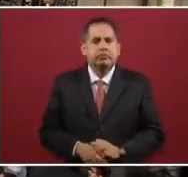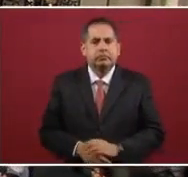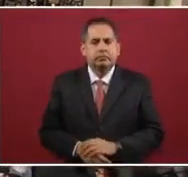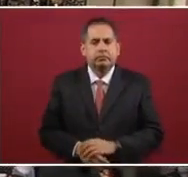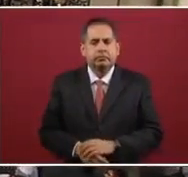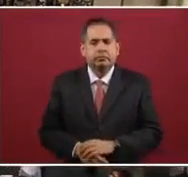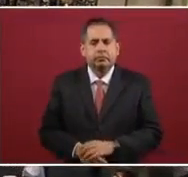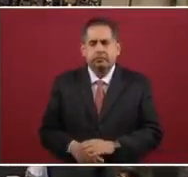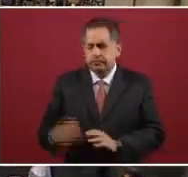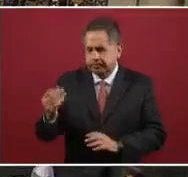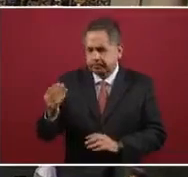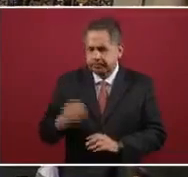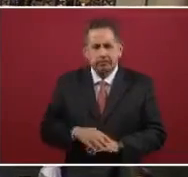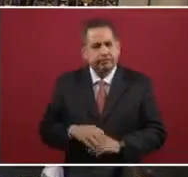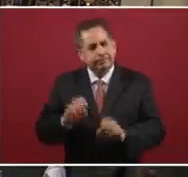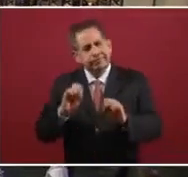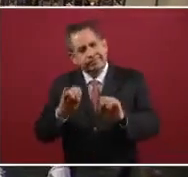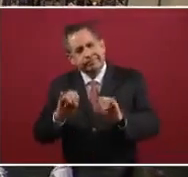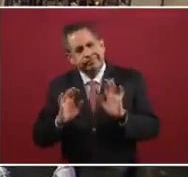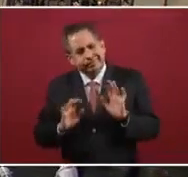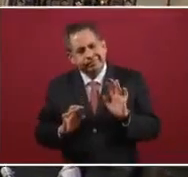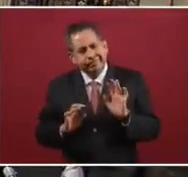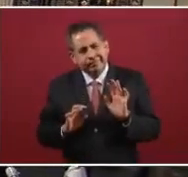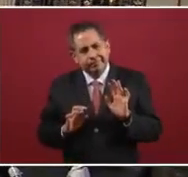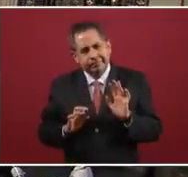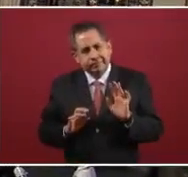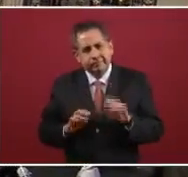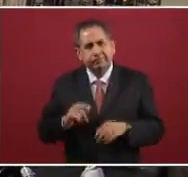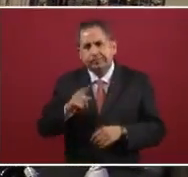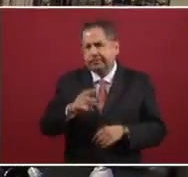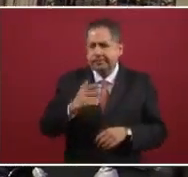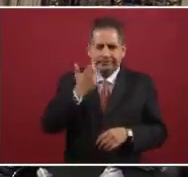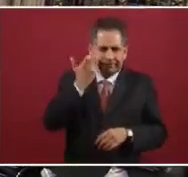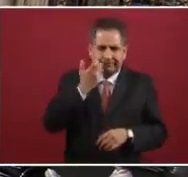Sí, pero no lo quiero decir así, porque también eso es el lenguaje